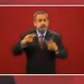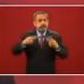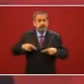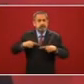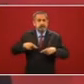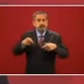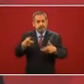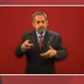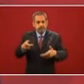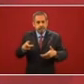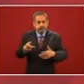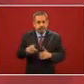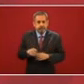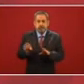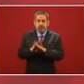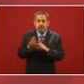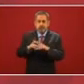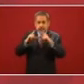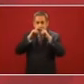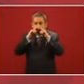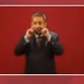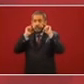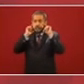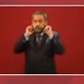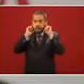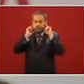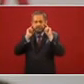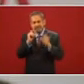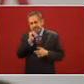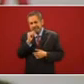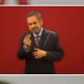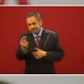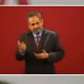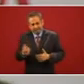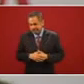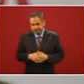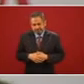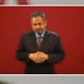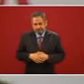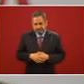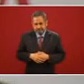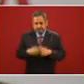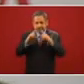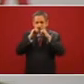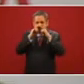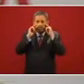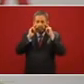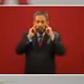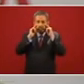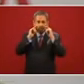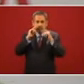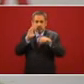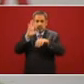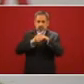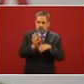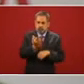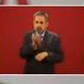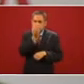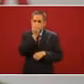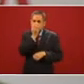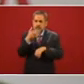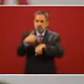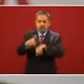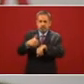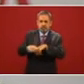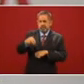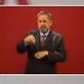población esté con cubrebocas, mucho menos cubrebocas de alta eficiencia, mascarillas